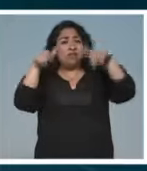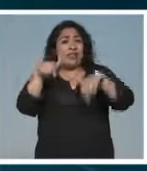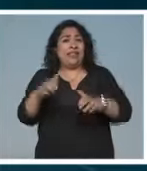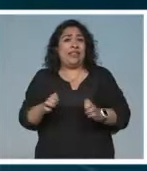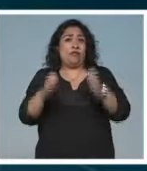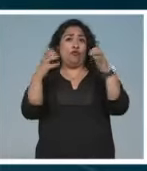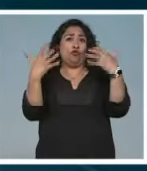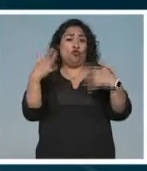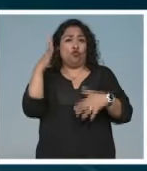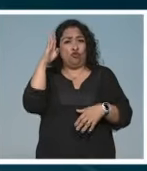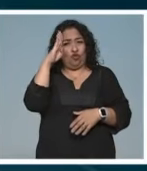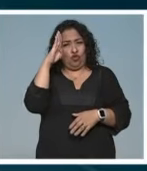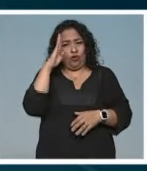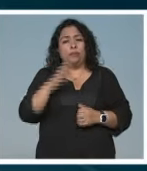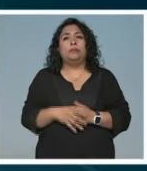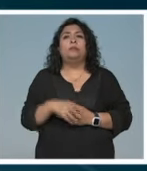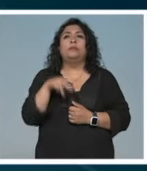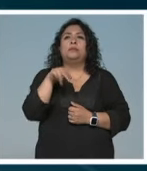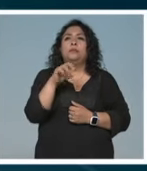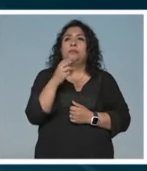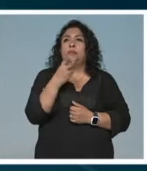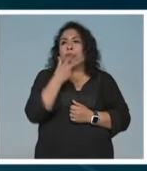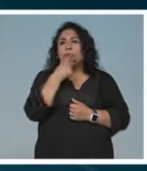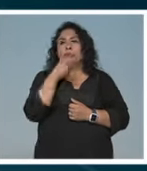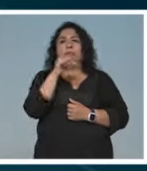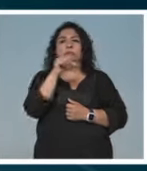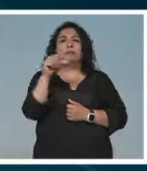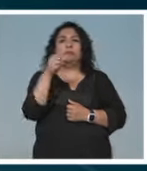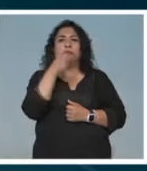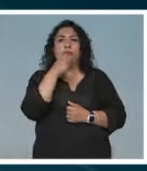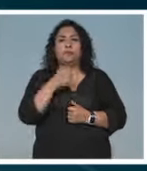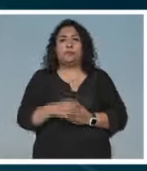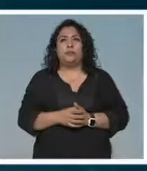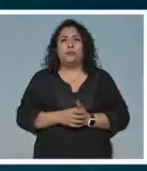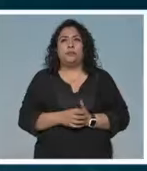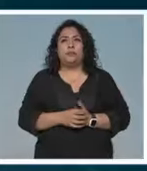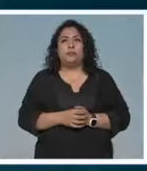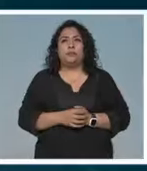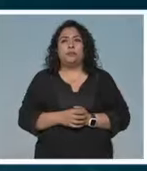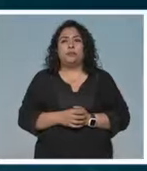edificio. Noticias 22, Alberto Aranda.